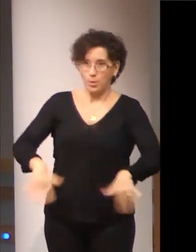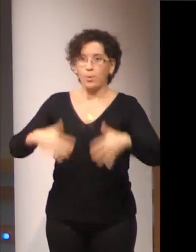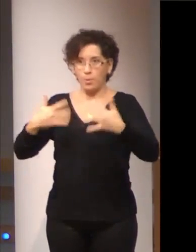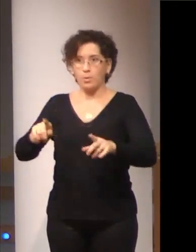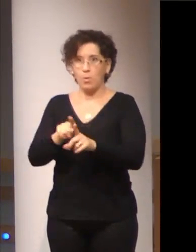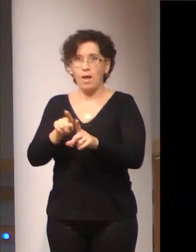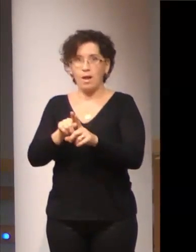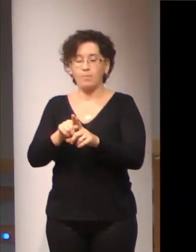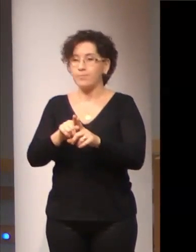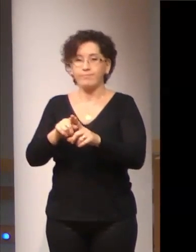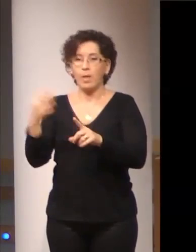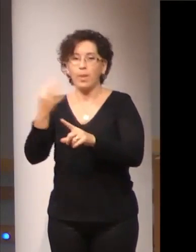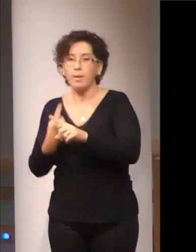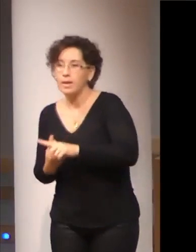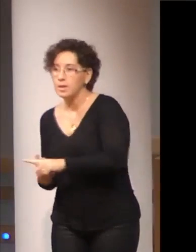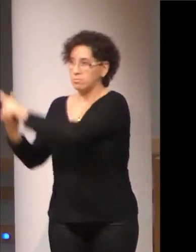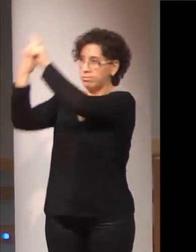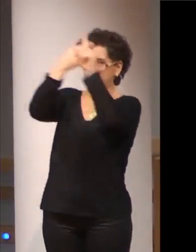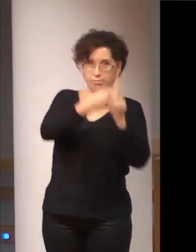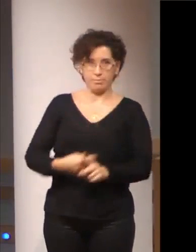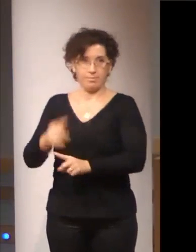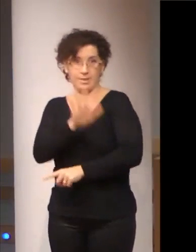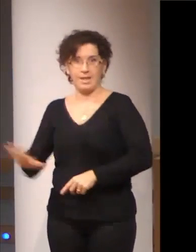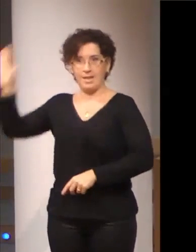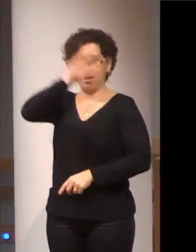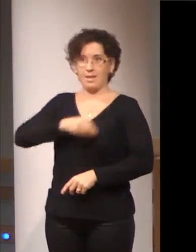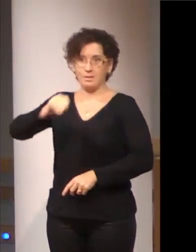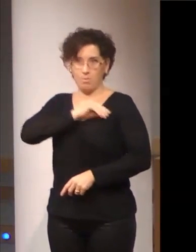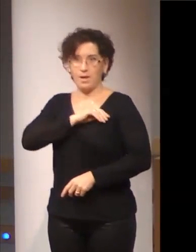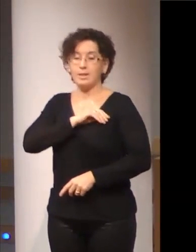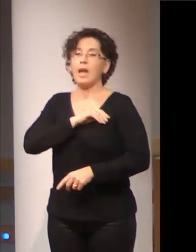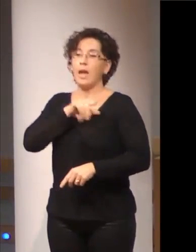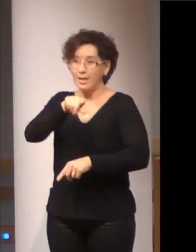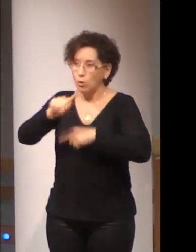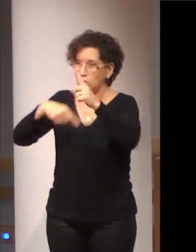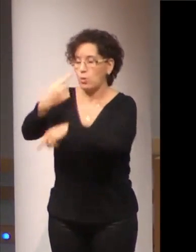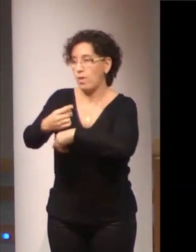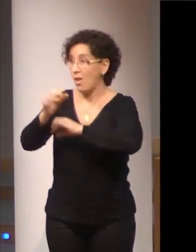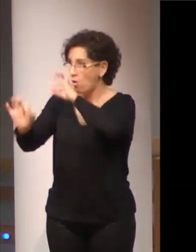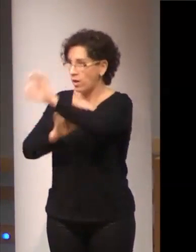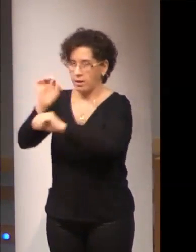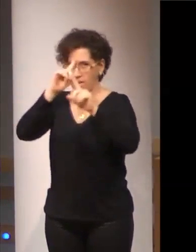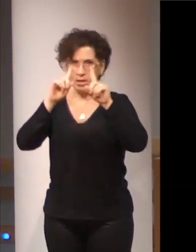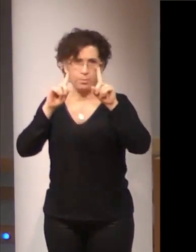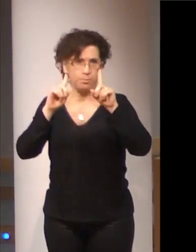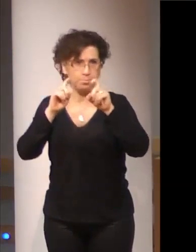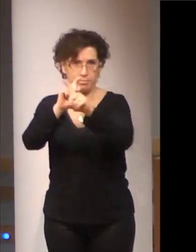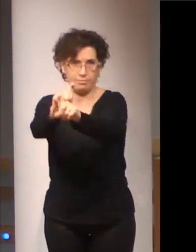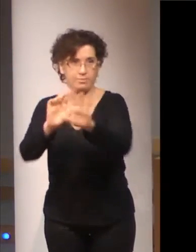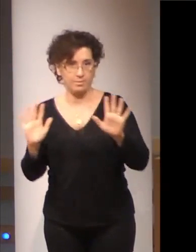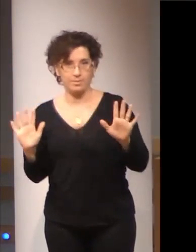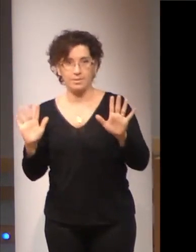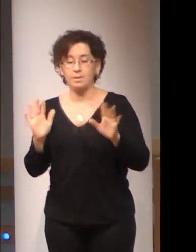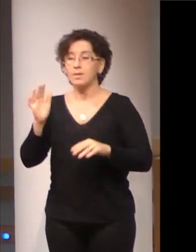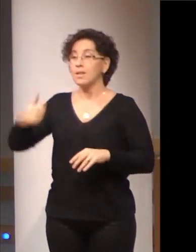diversificar en toda la geografía española, con la complejidad organizativa correspondiente. Hay un